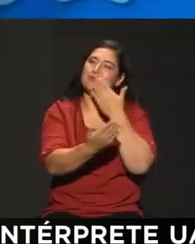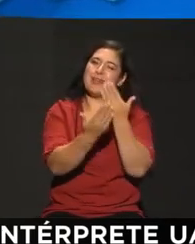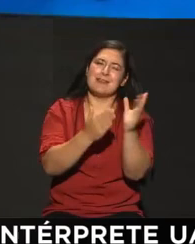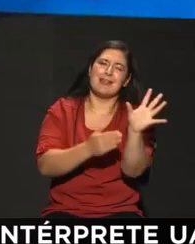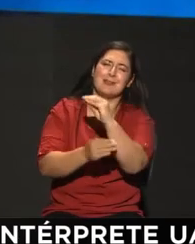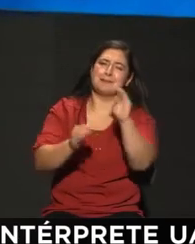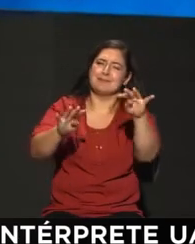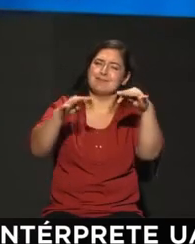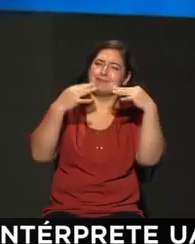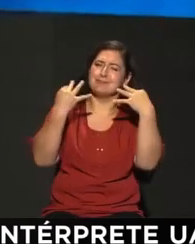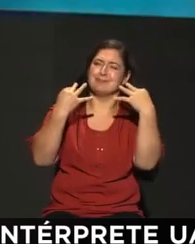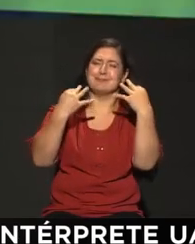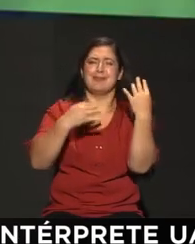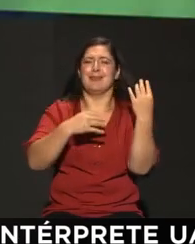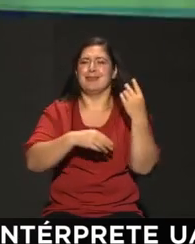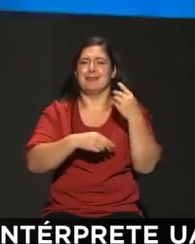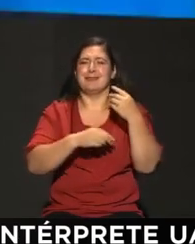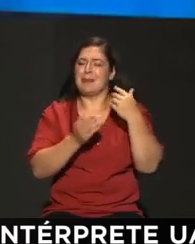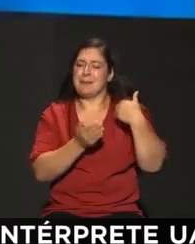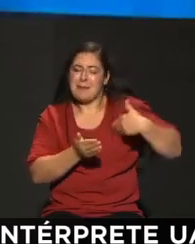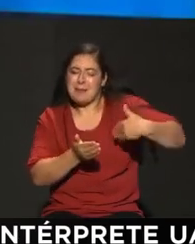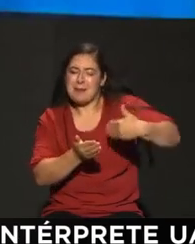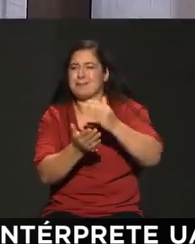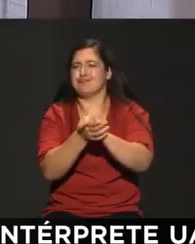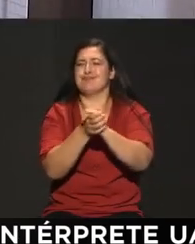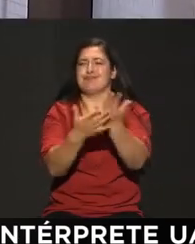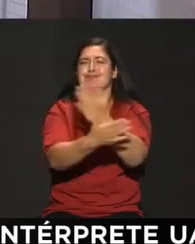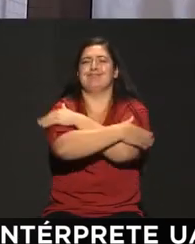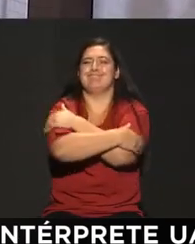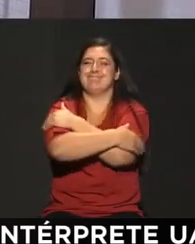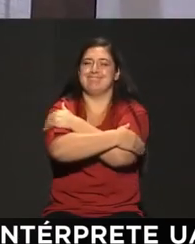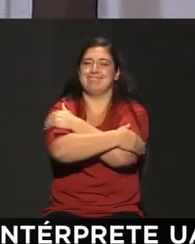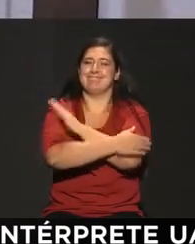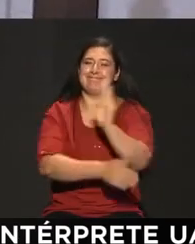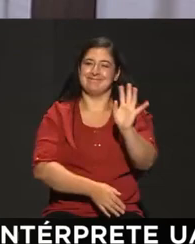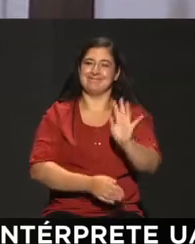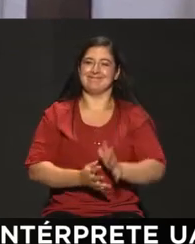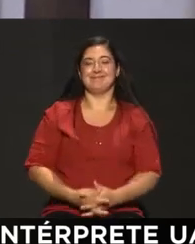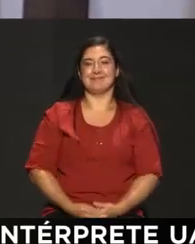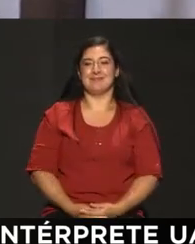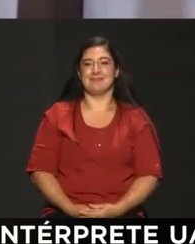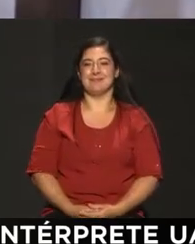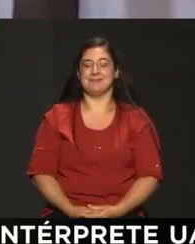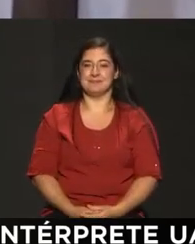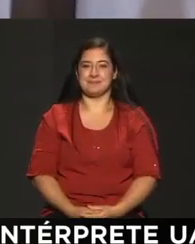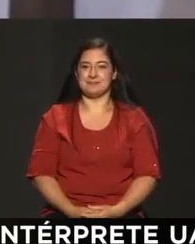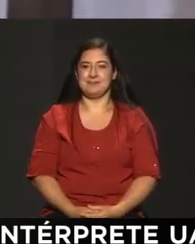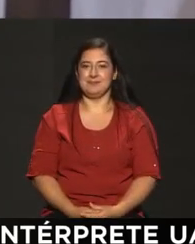todas las personas que estuvieron conectadas durante todas estas emisiones. Un abrazo. Bueno, profe. Seguimos con el combate.